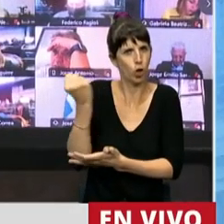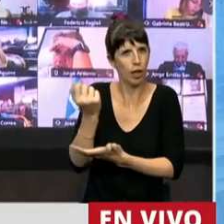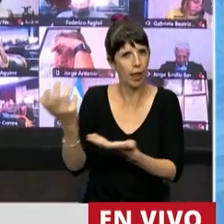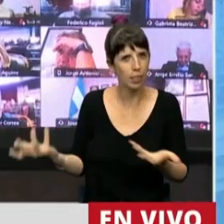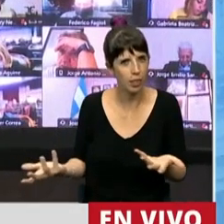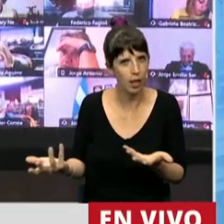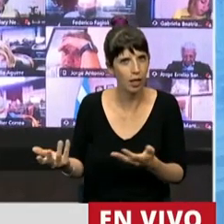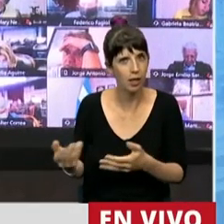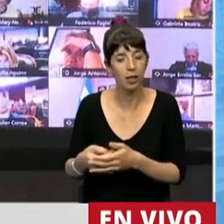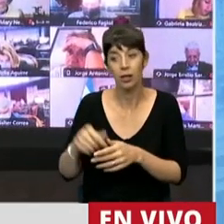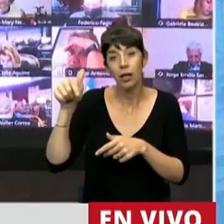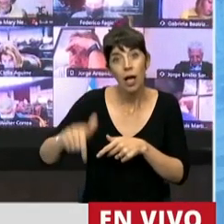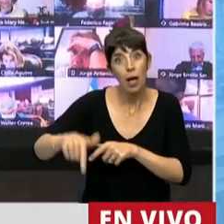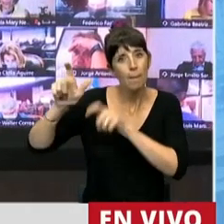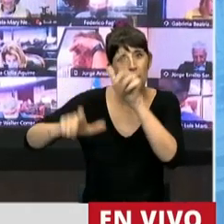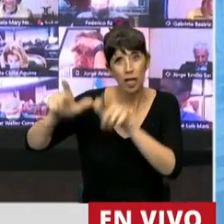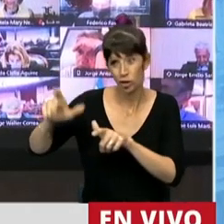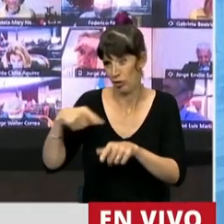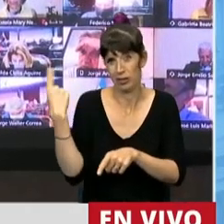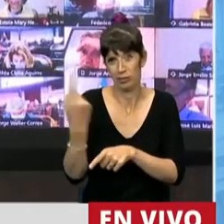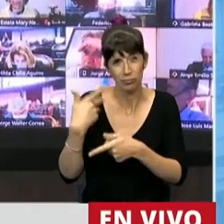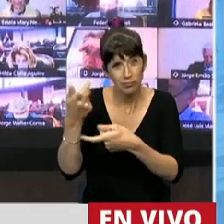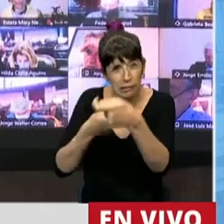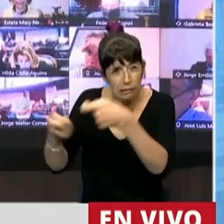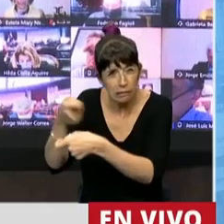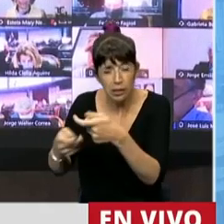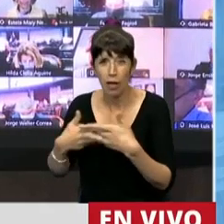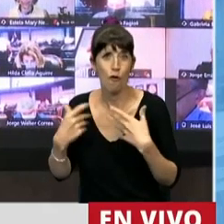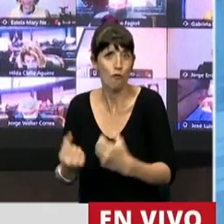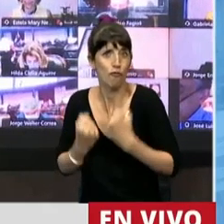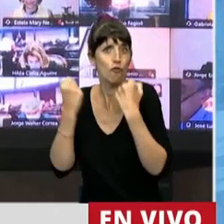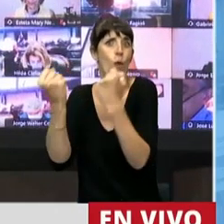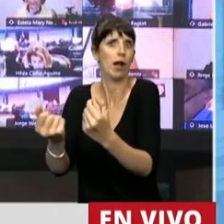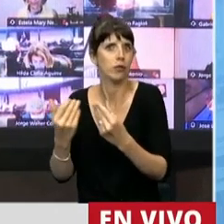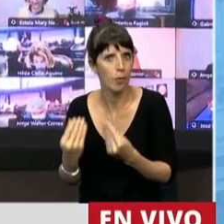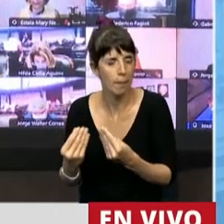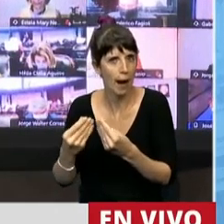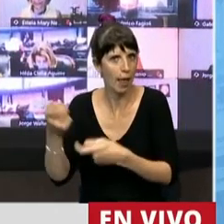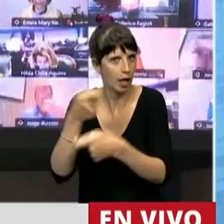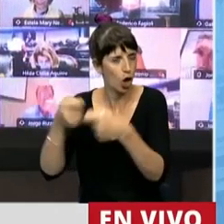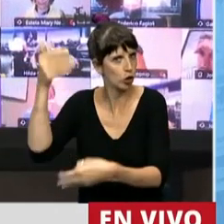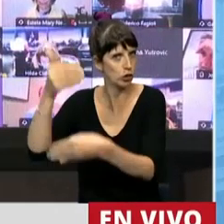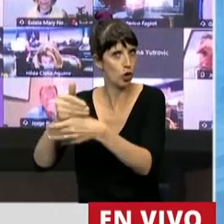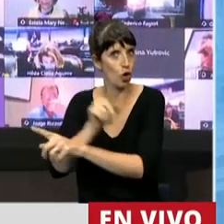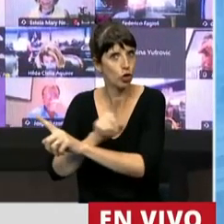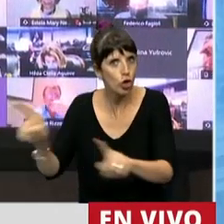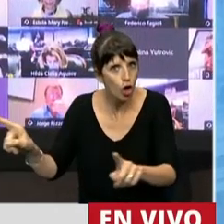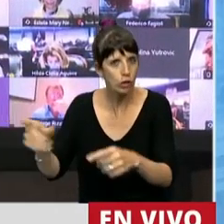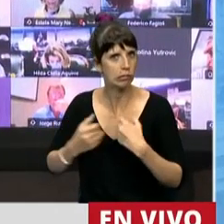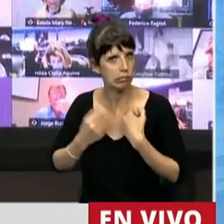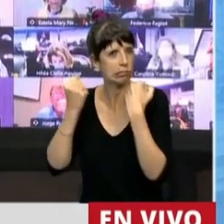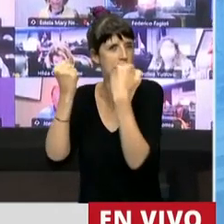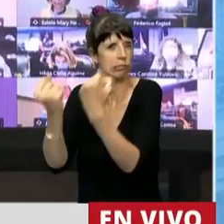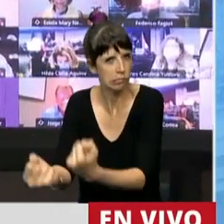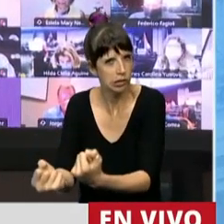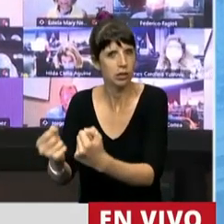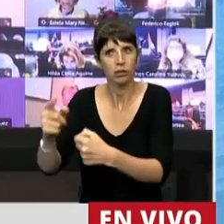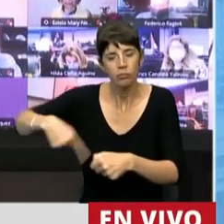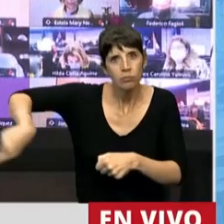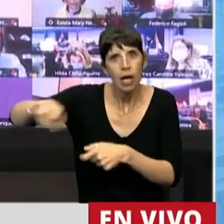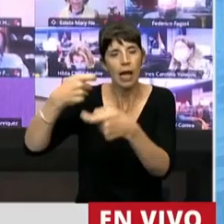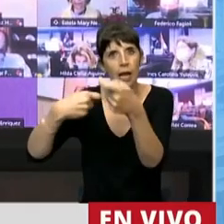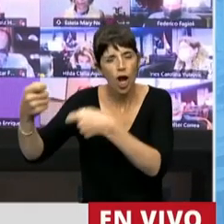los comerciantes que están haciendo un enorme esfuerzo para no cerrar sus puertas, y es el comercio y las pymes quienes emplean